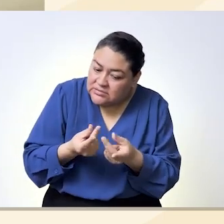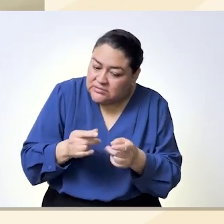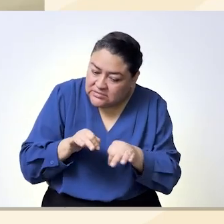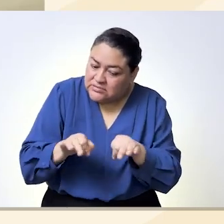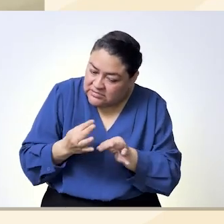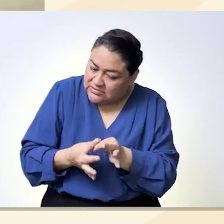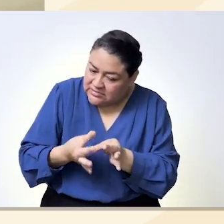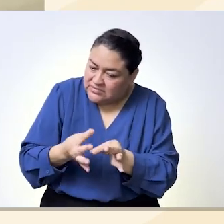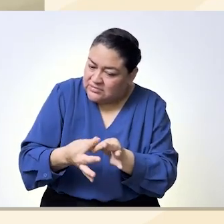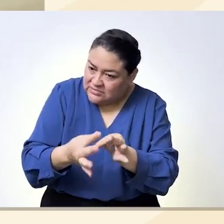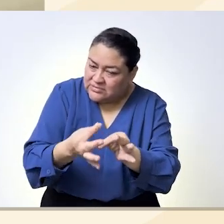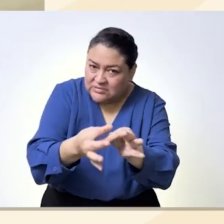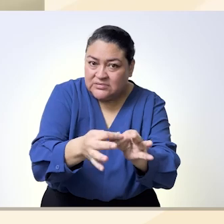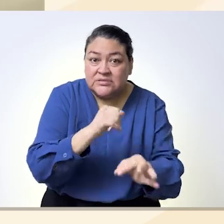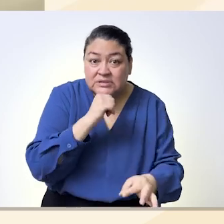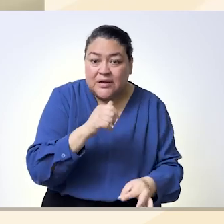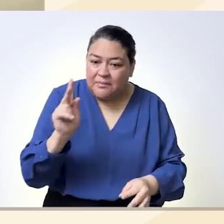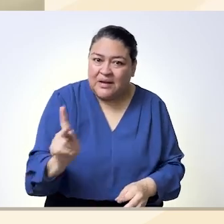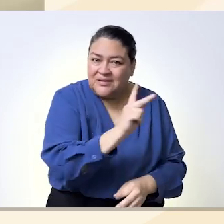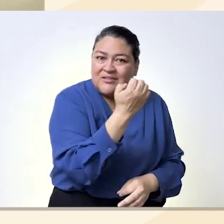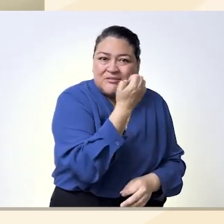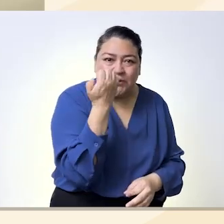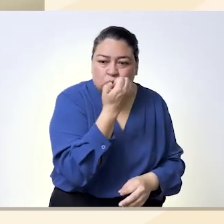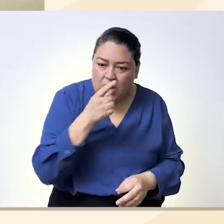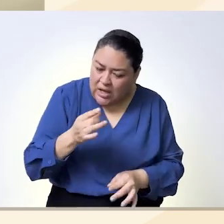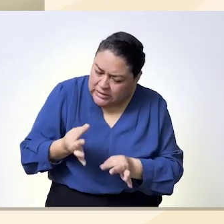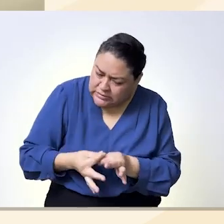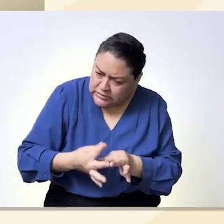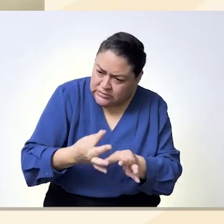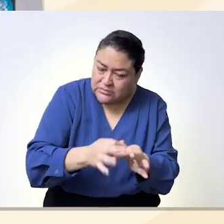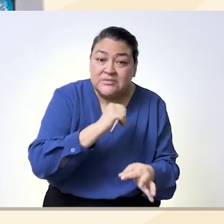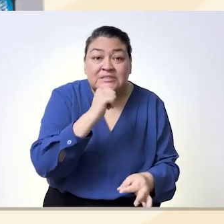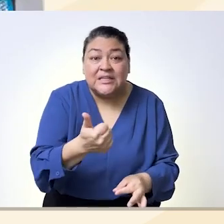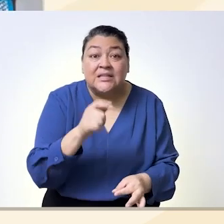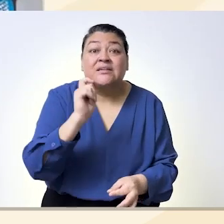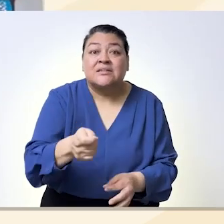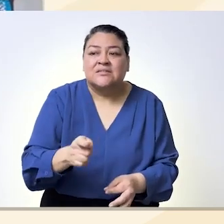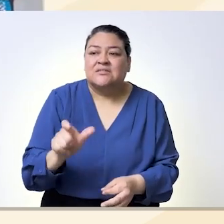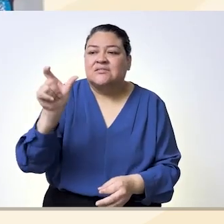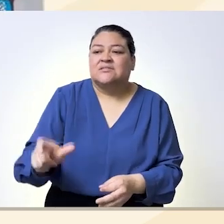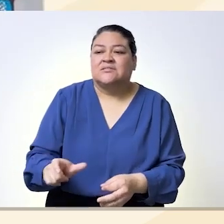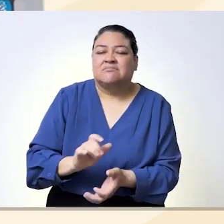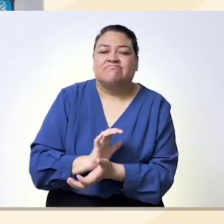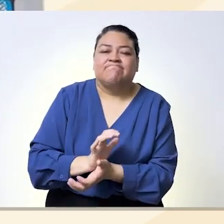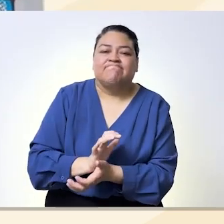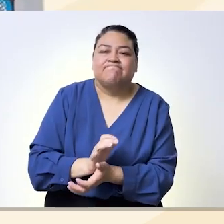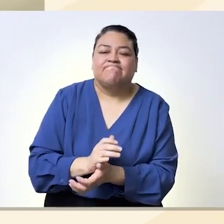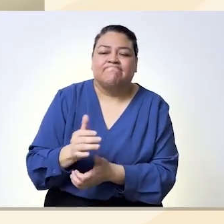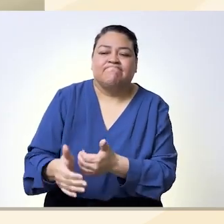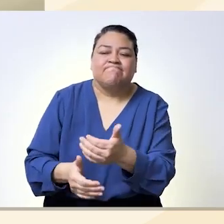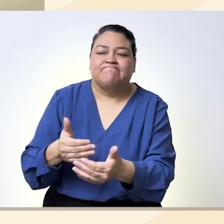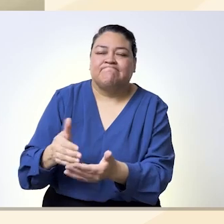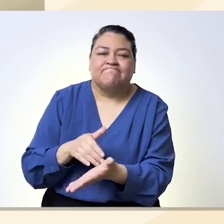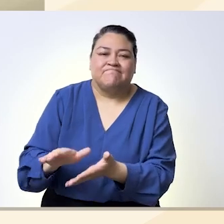la escuela, si no cumples la demanda social, se te empieza como a discriminar. Entonces, para mí es como repetir la escuela, pero